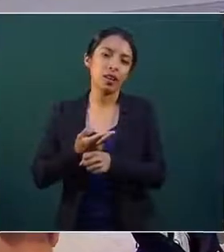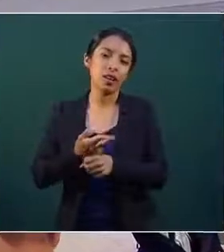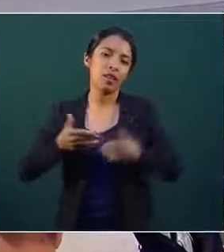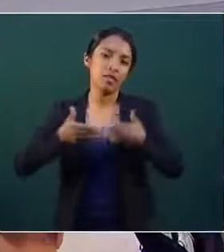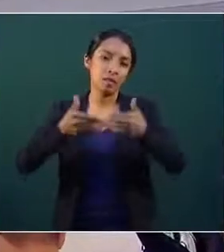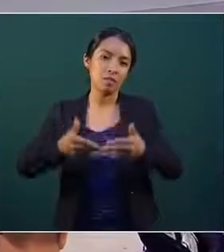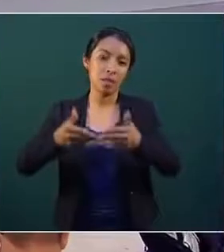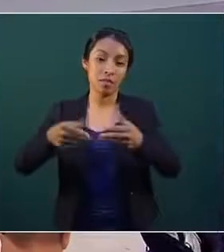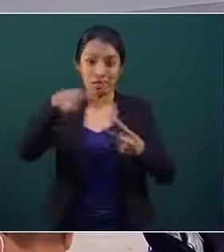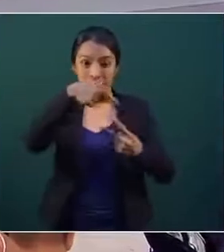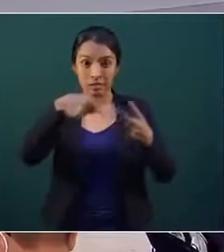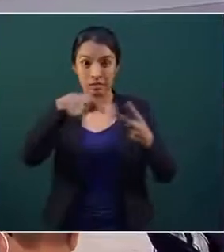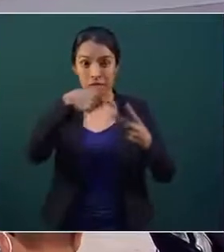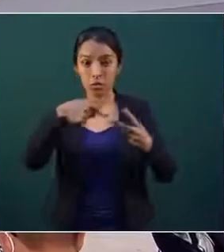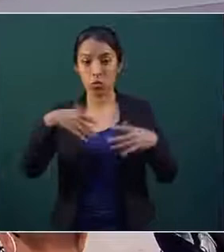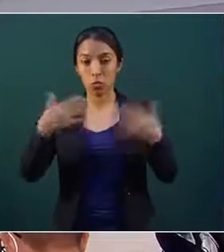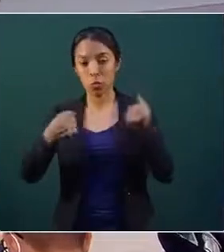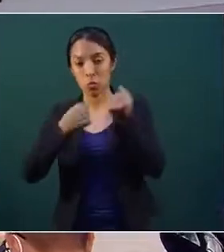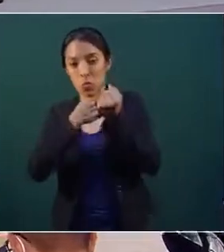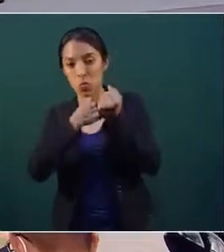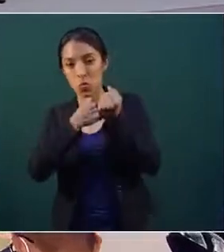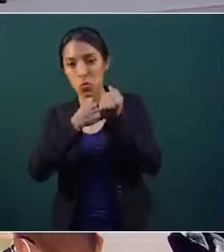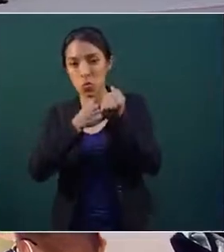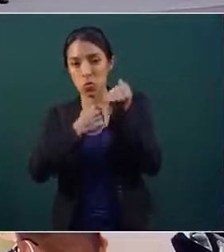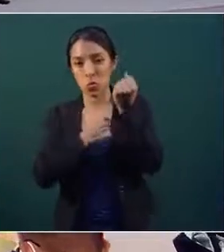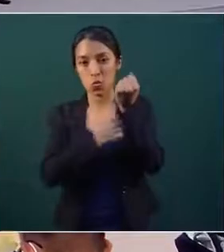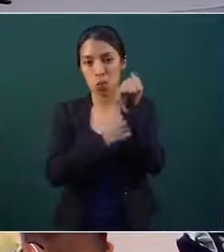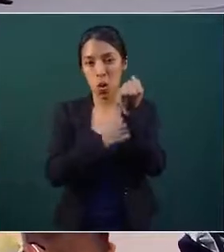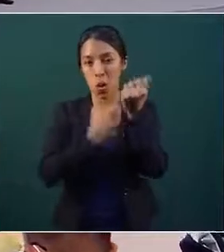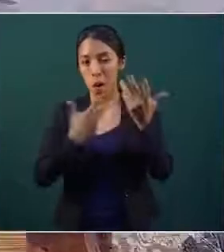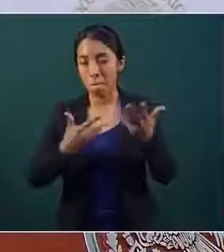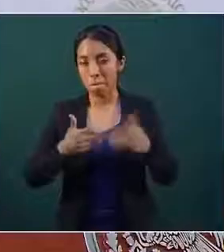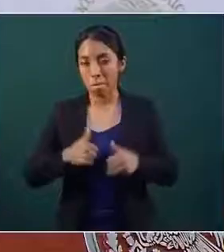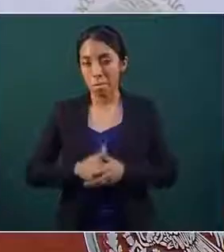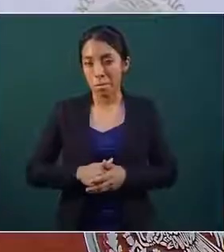pilares del Estado mexicano